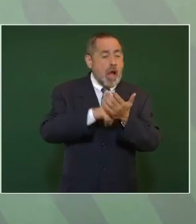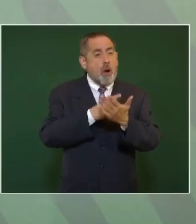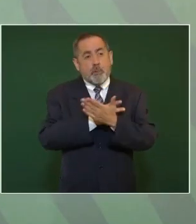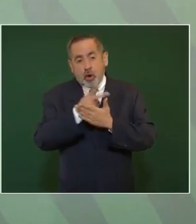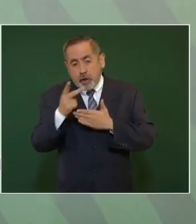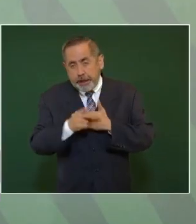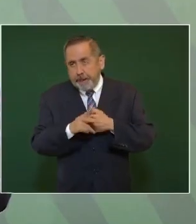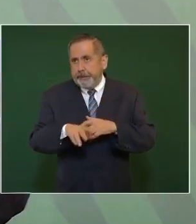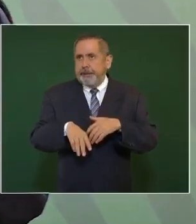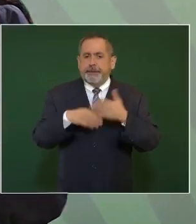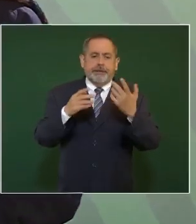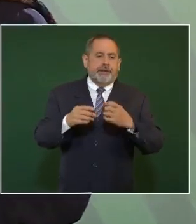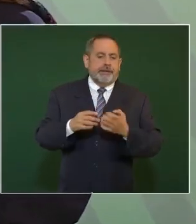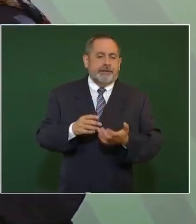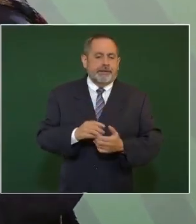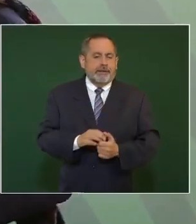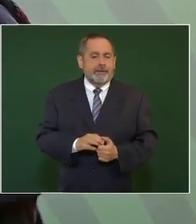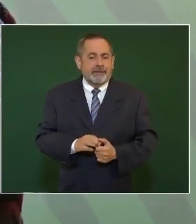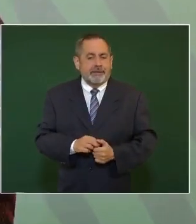que